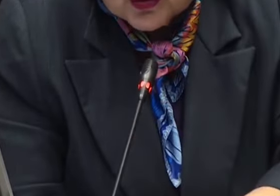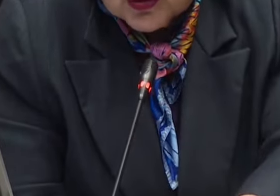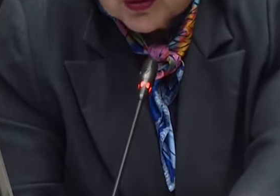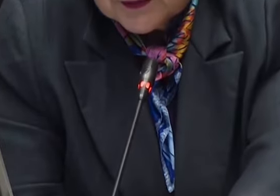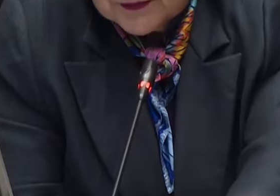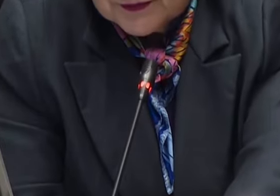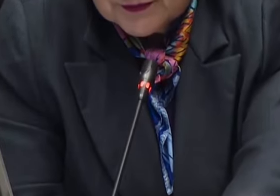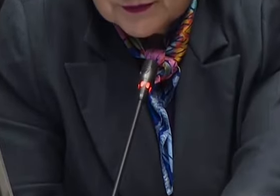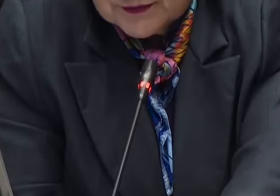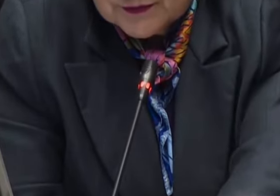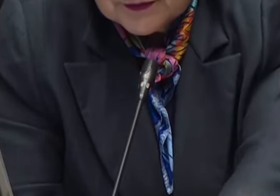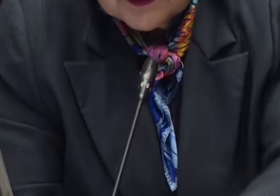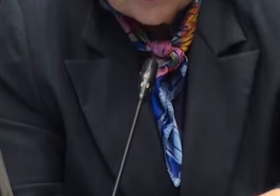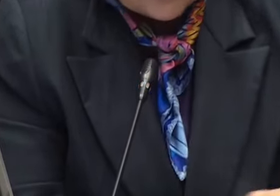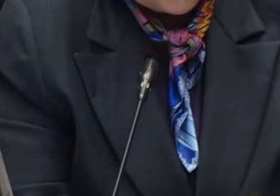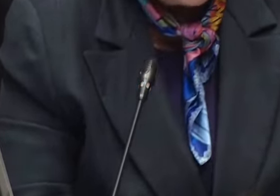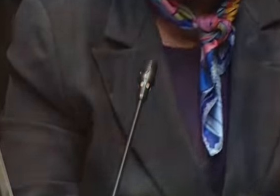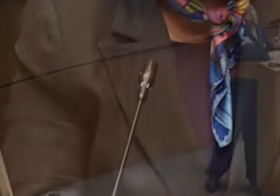minutos.